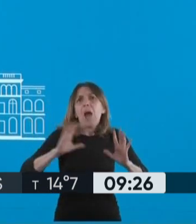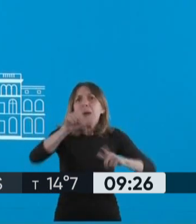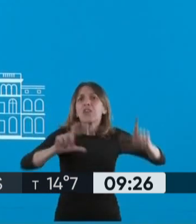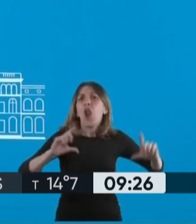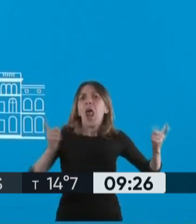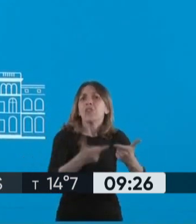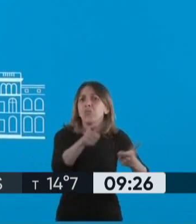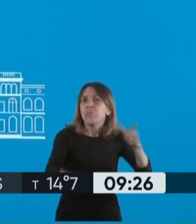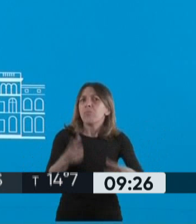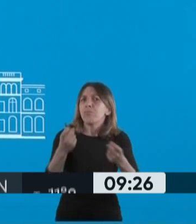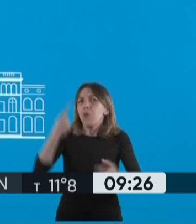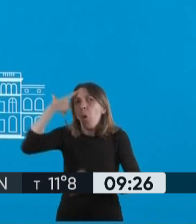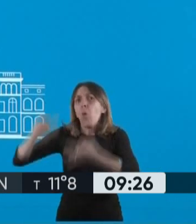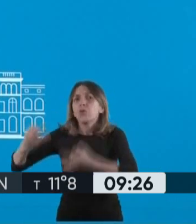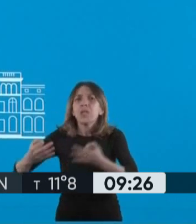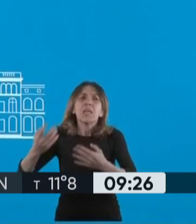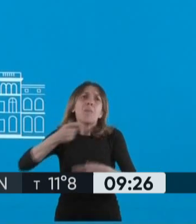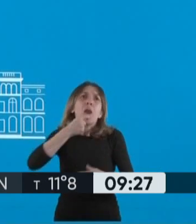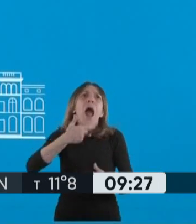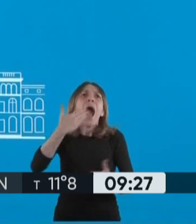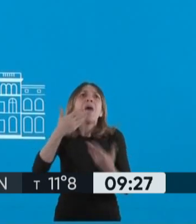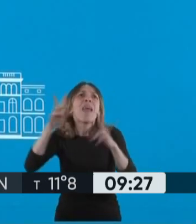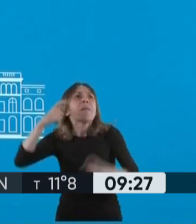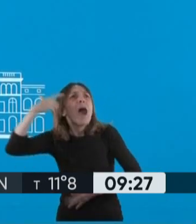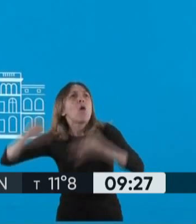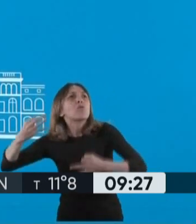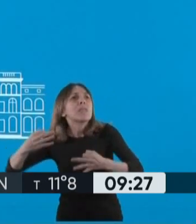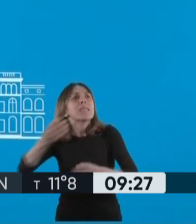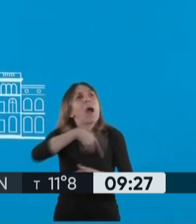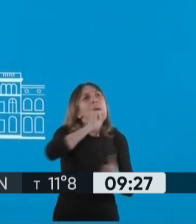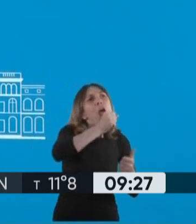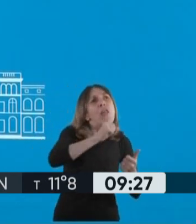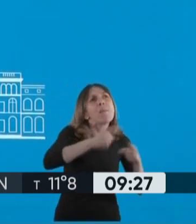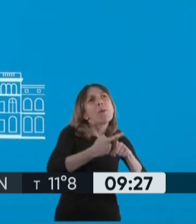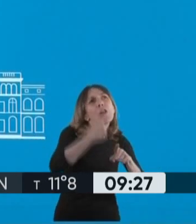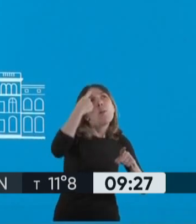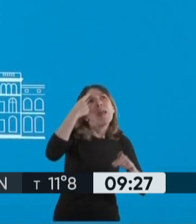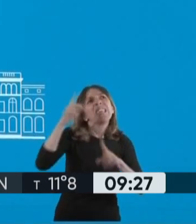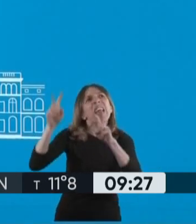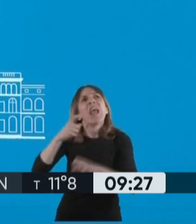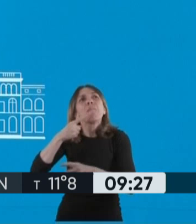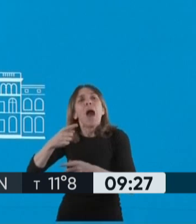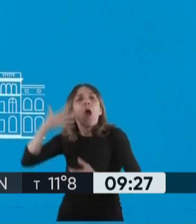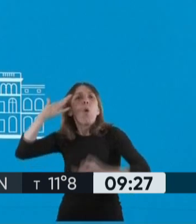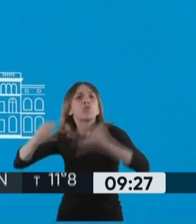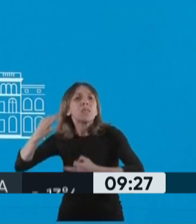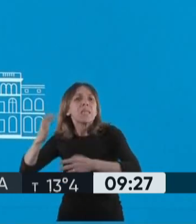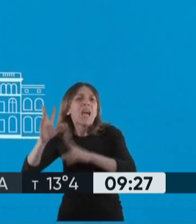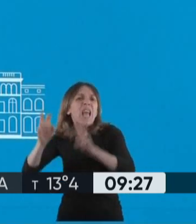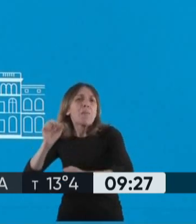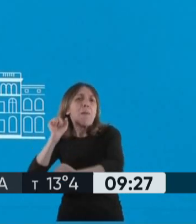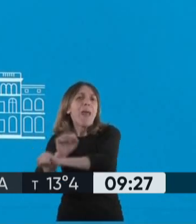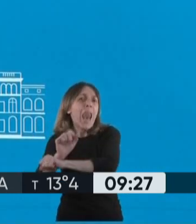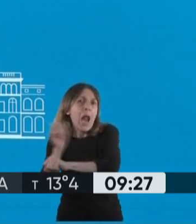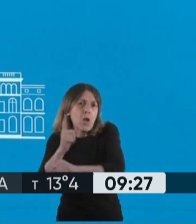política generalmente o el periodismo cree que estamos hablando solamente de la justicia penal, y la verdad es que el retraso de justicia en la Argentina cae sobre todos